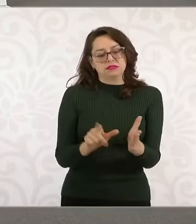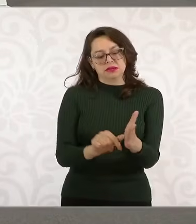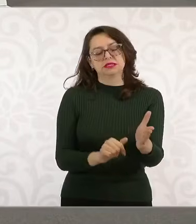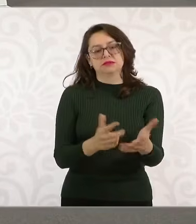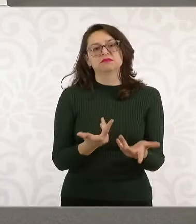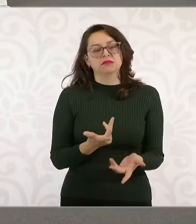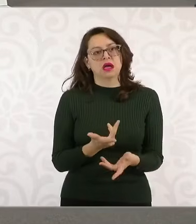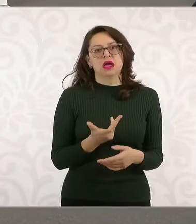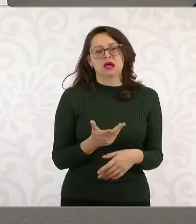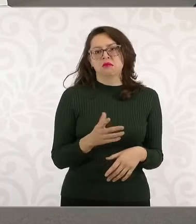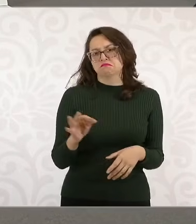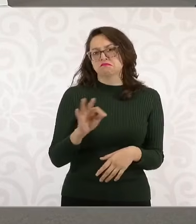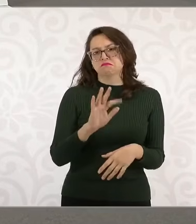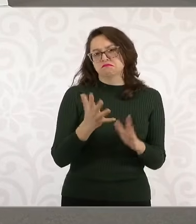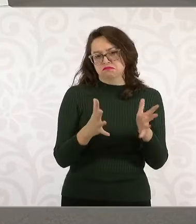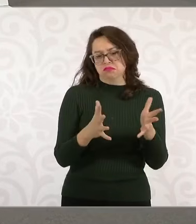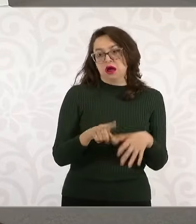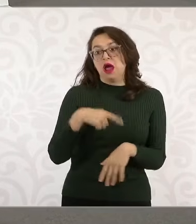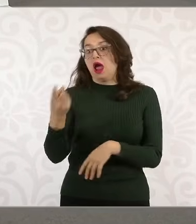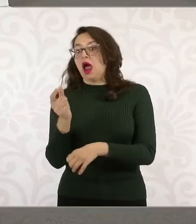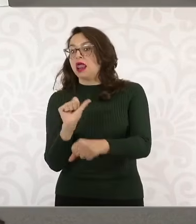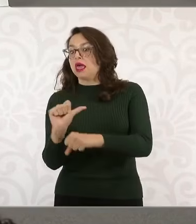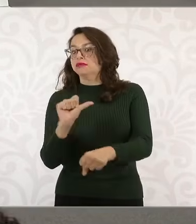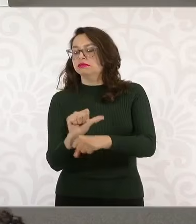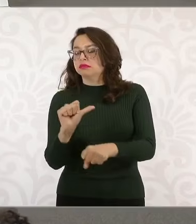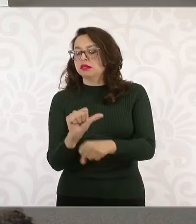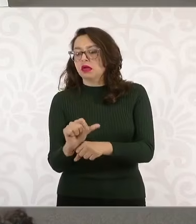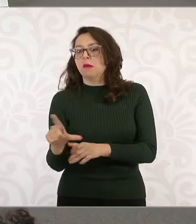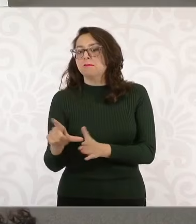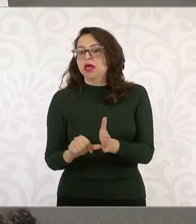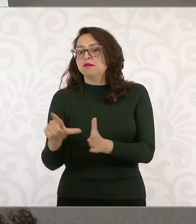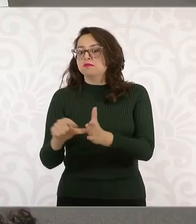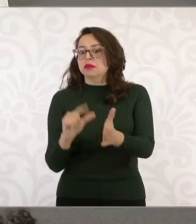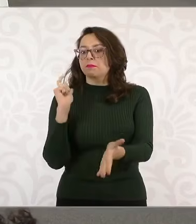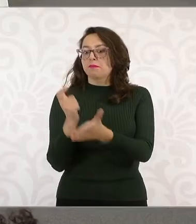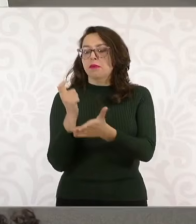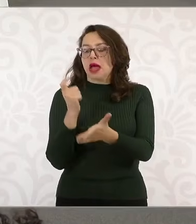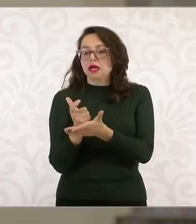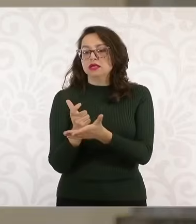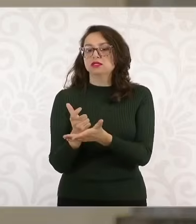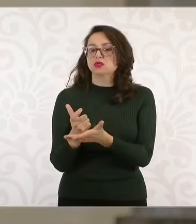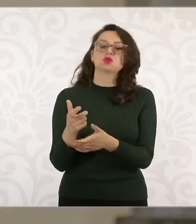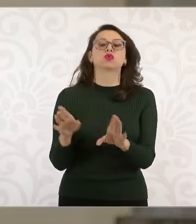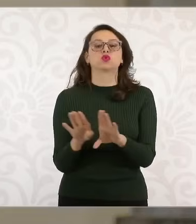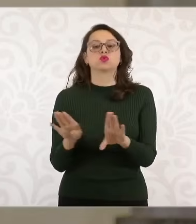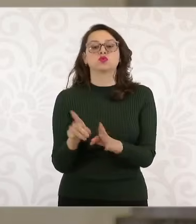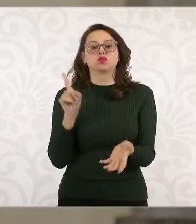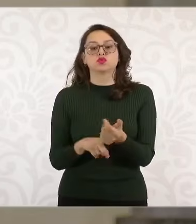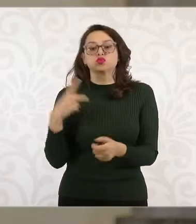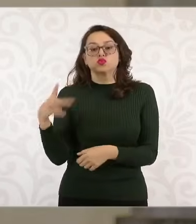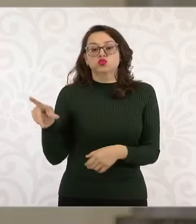año, mientras que el gobierno argentino, a través de destaces del propio Estado